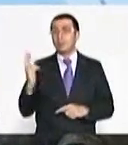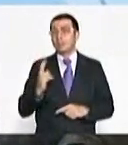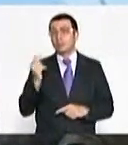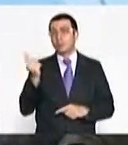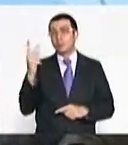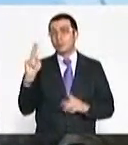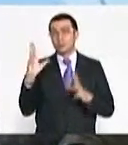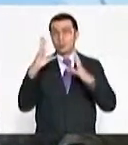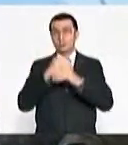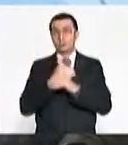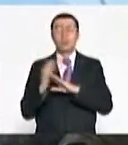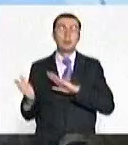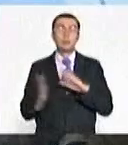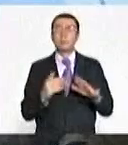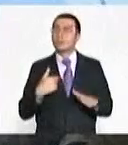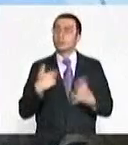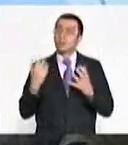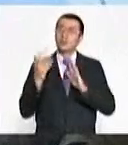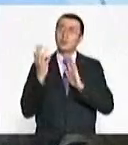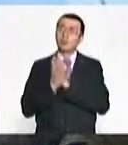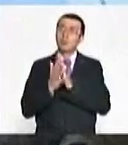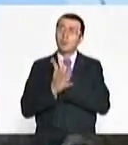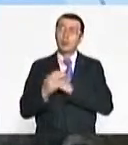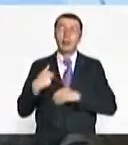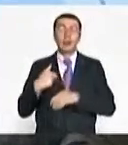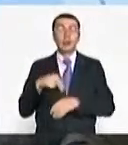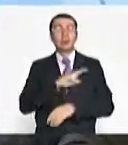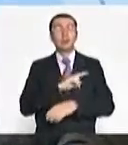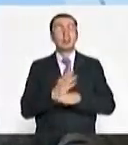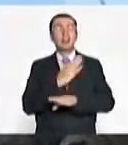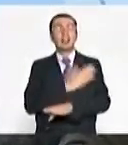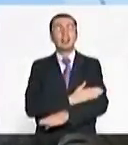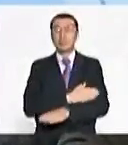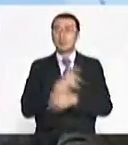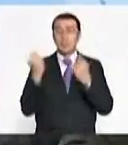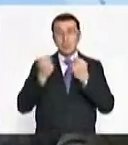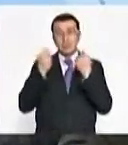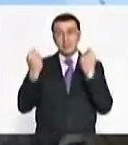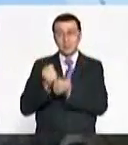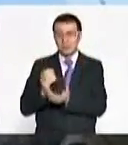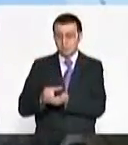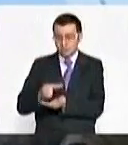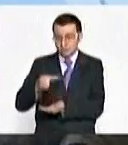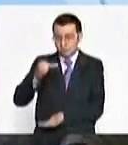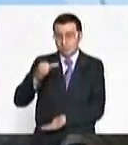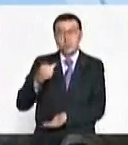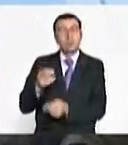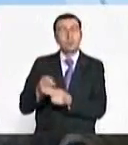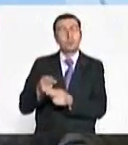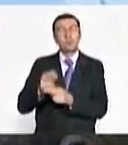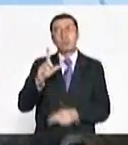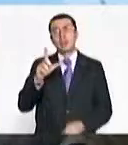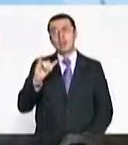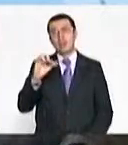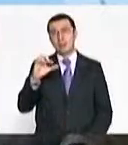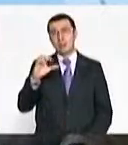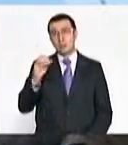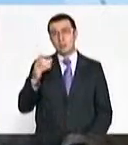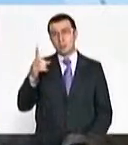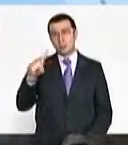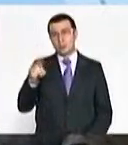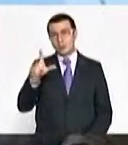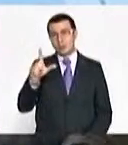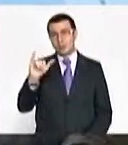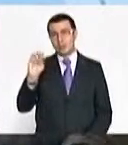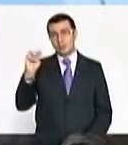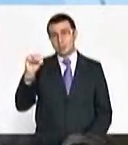información con respecto a un producto que veníamos manejando que se llamaba LipoSlim, que por recomendaciones del INVIMA, el